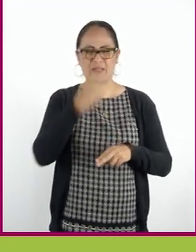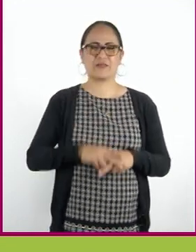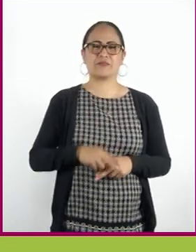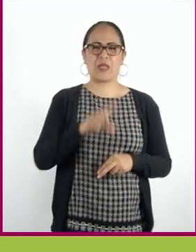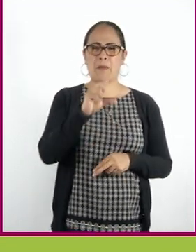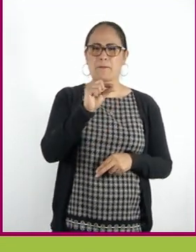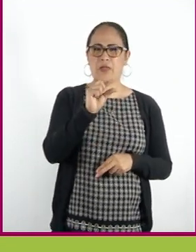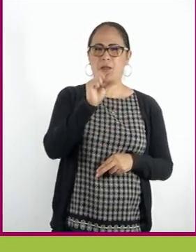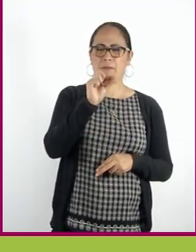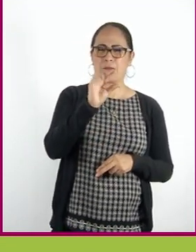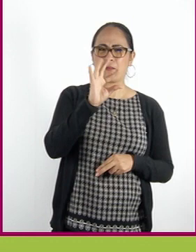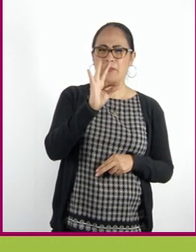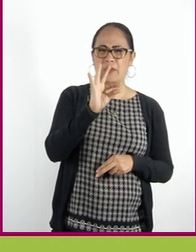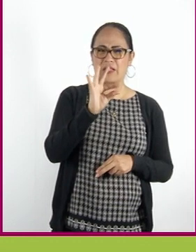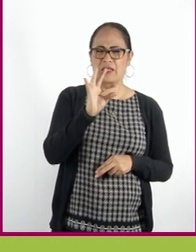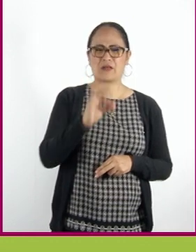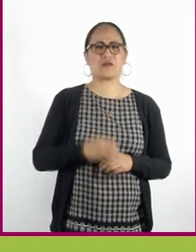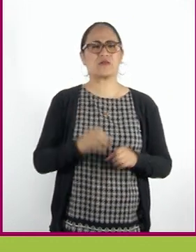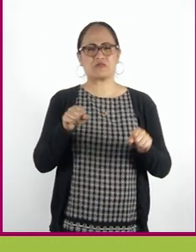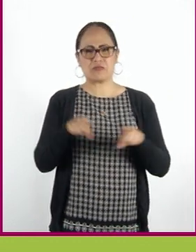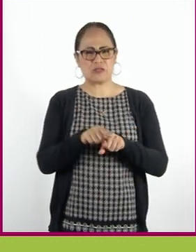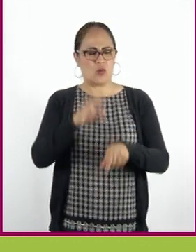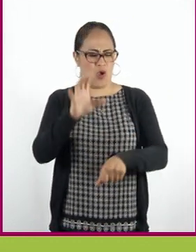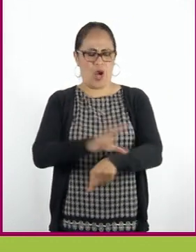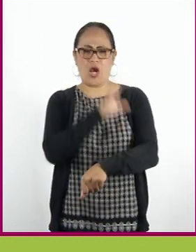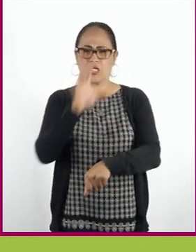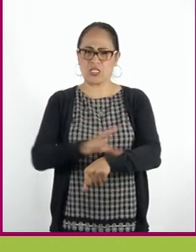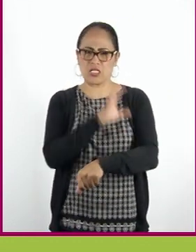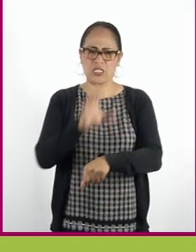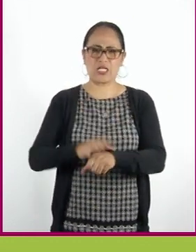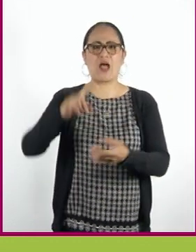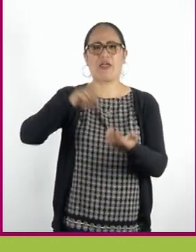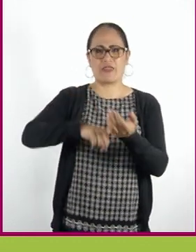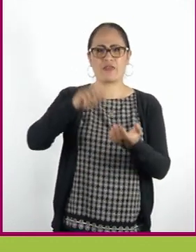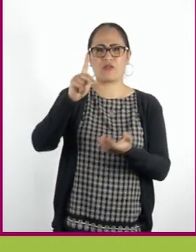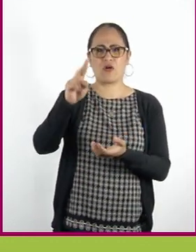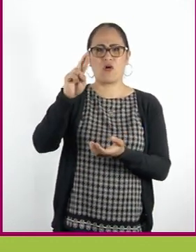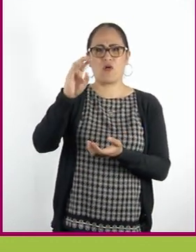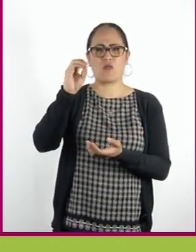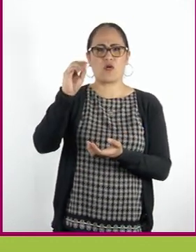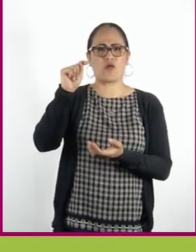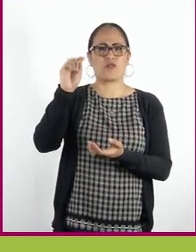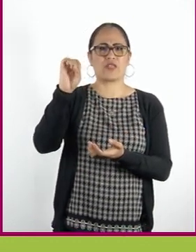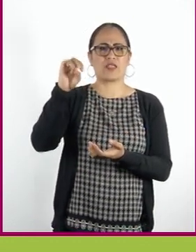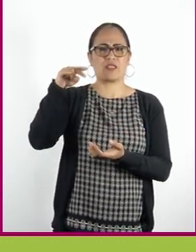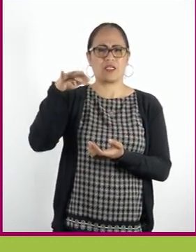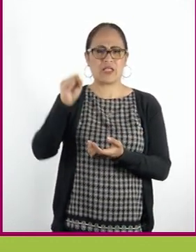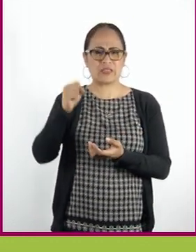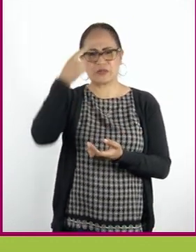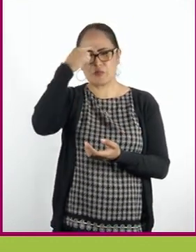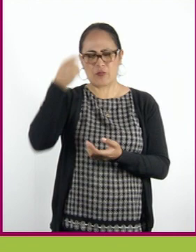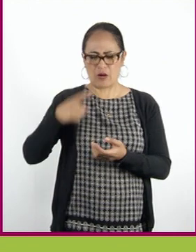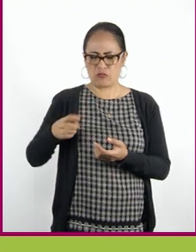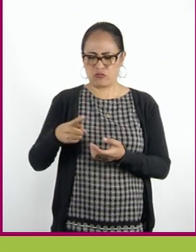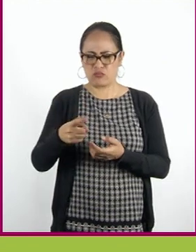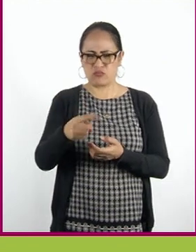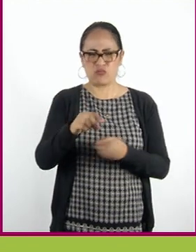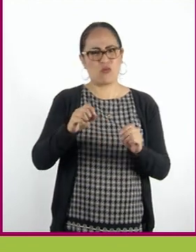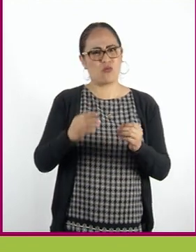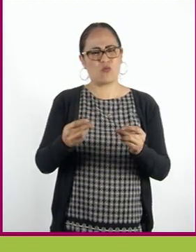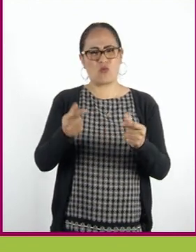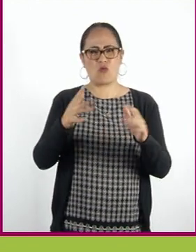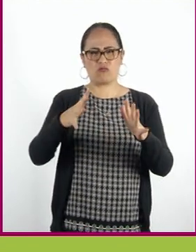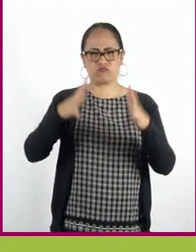viscosidad y grandes cantidades de energía y proteínas necesarias para lograr el desplazamiento de los